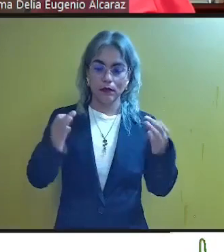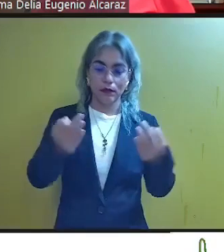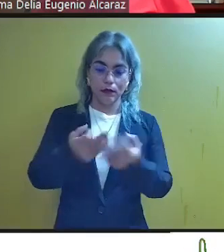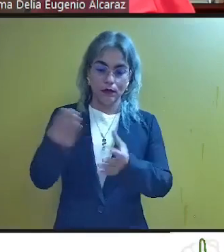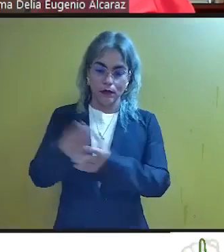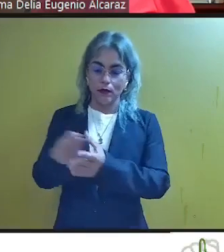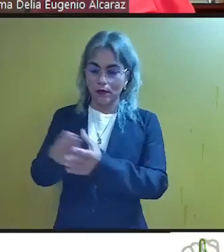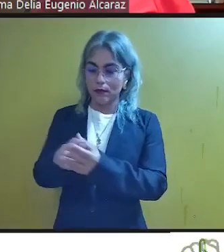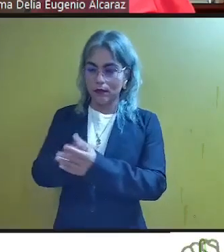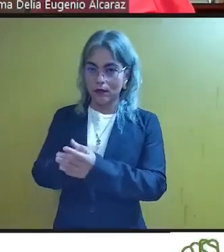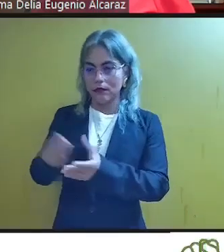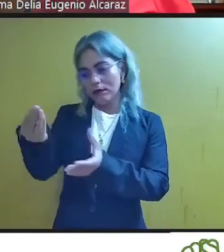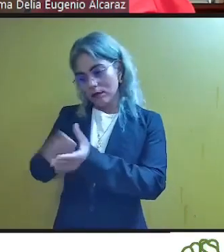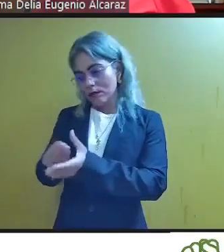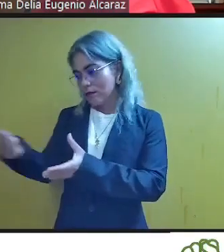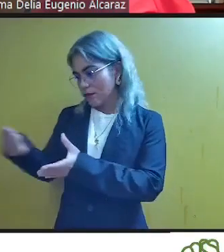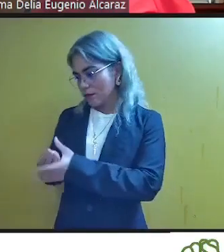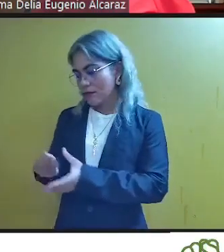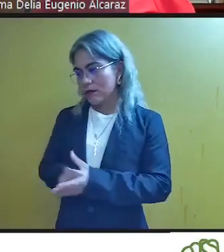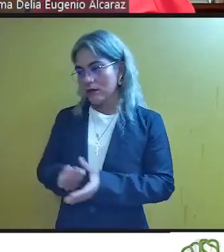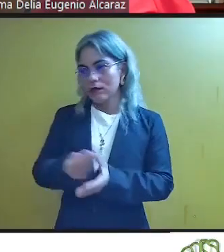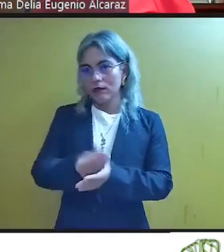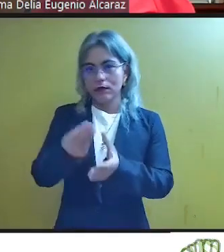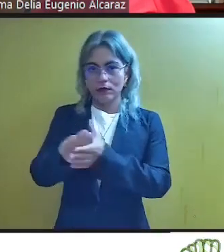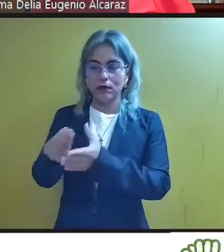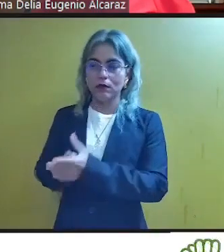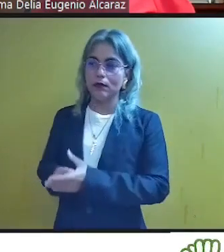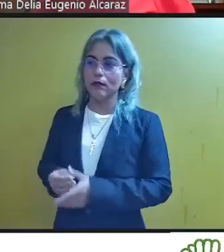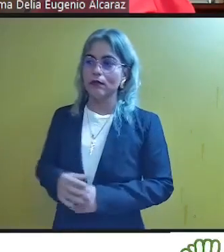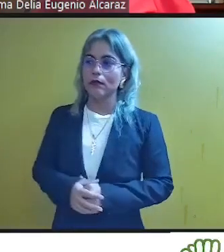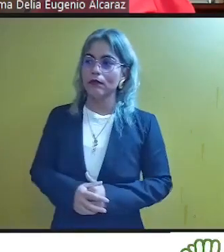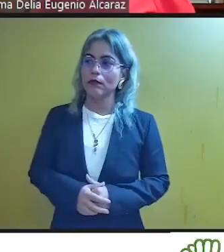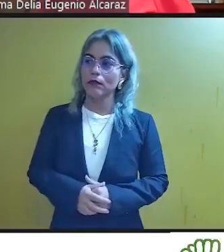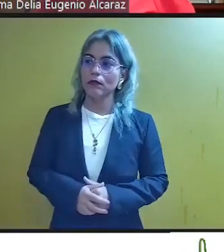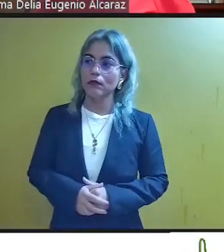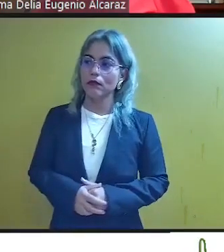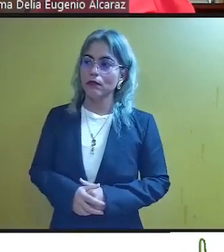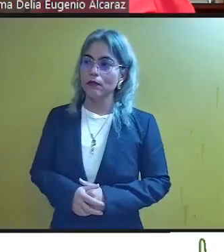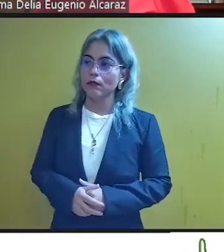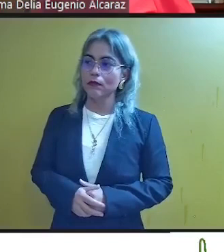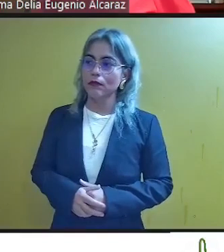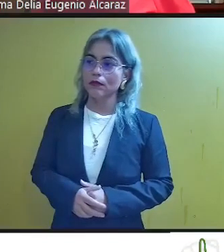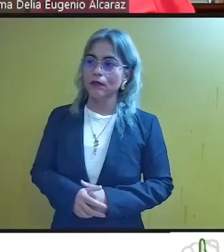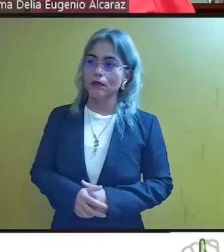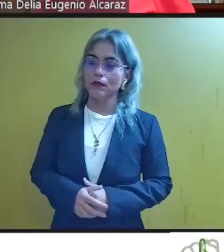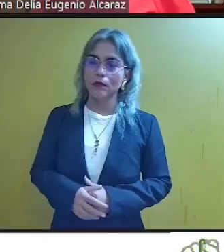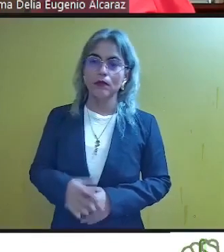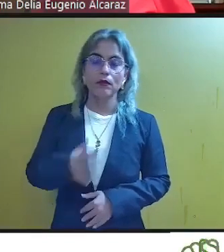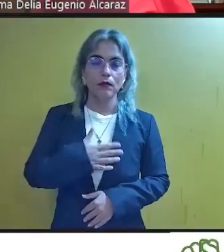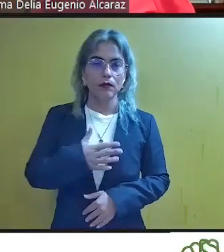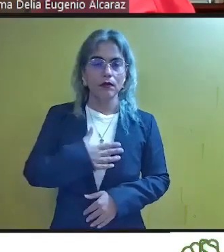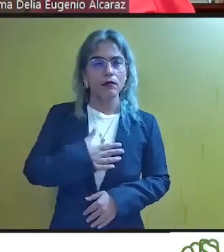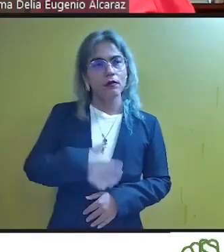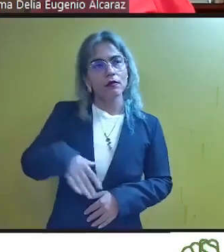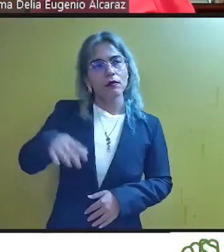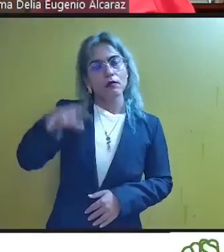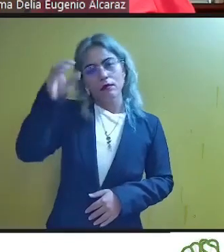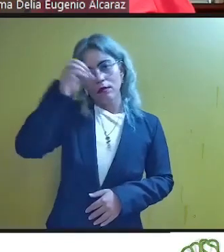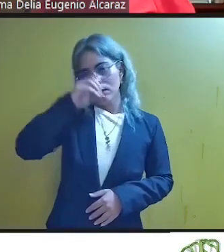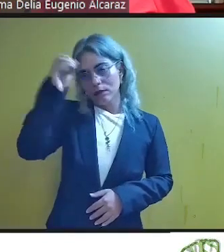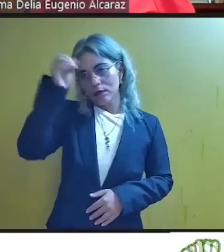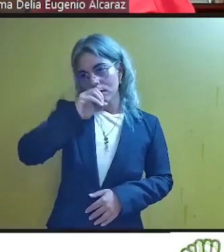expediente este dictamen. Sin embargo, a mí me hubiese convencido más que se